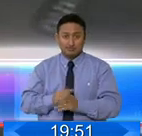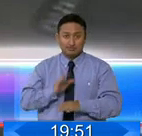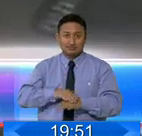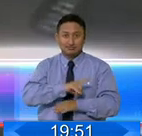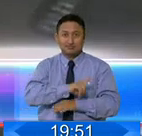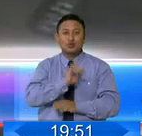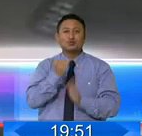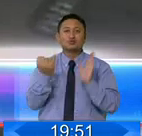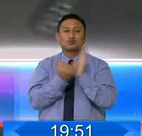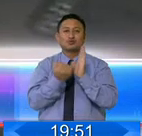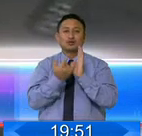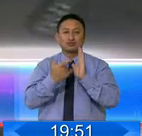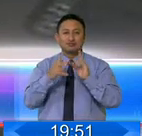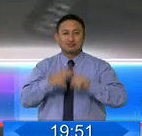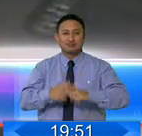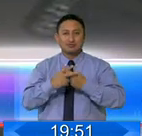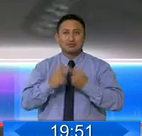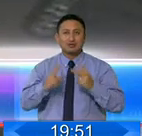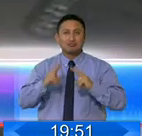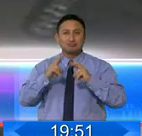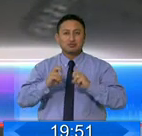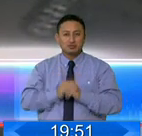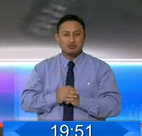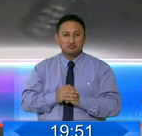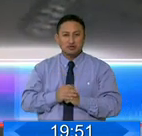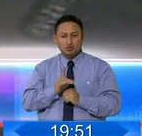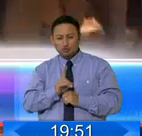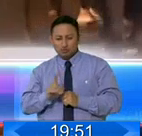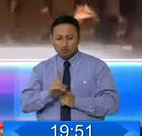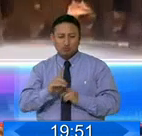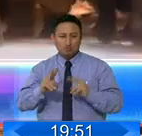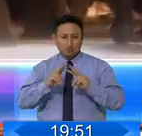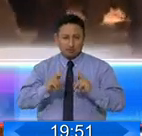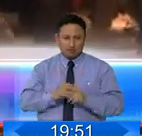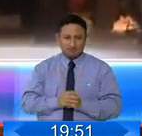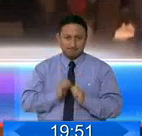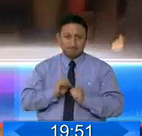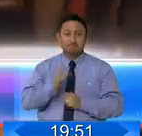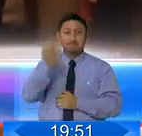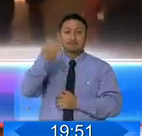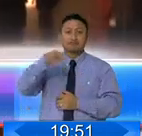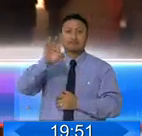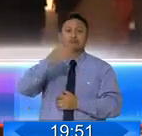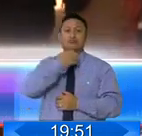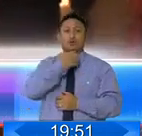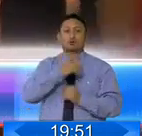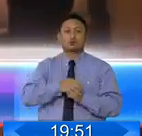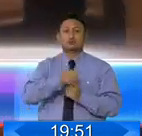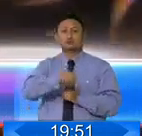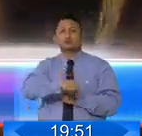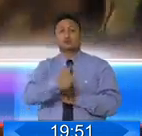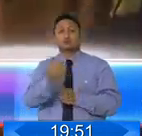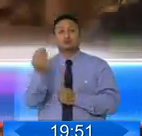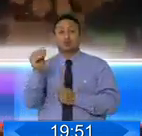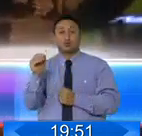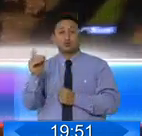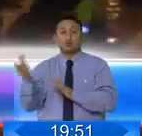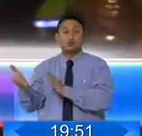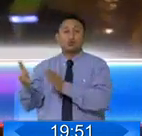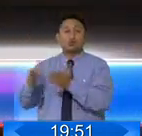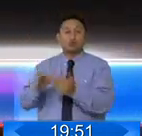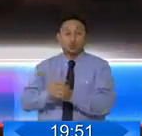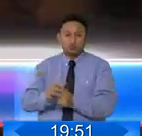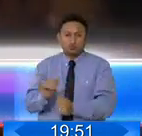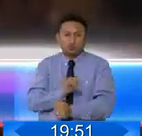esa identificación empiezan los trabajos de seguimiento e investigaciones. Es así que el 19 de agosto otro joven es asesinado bajo el